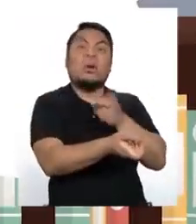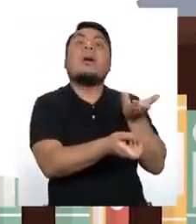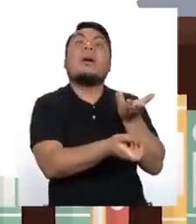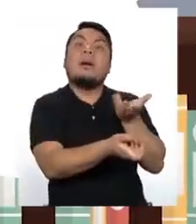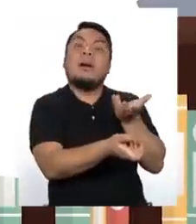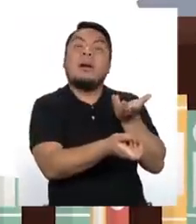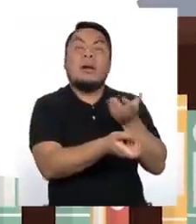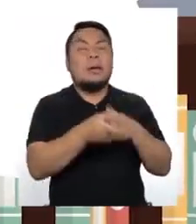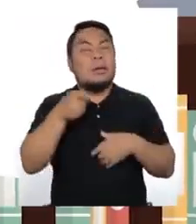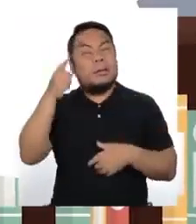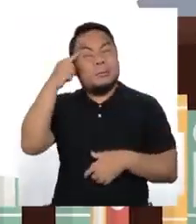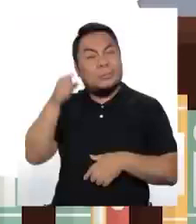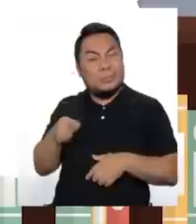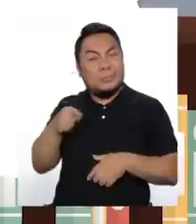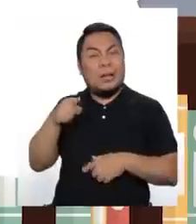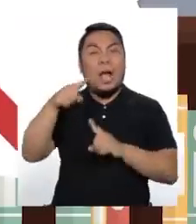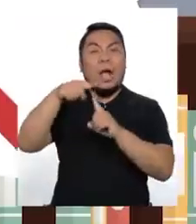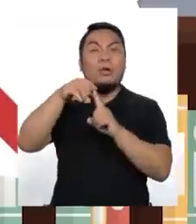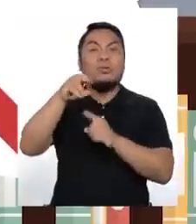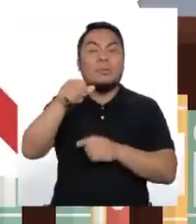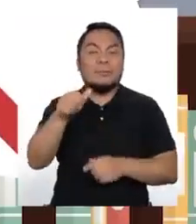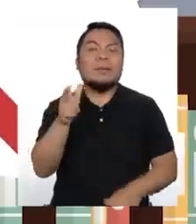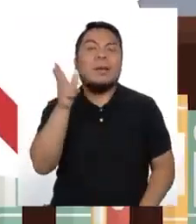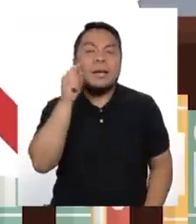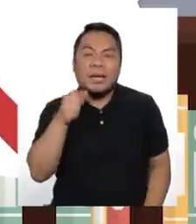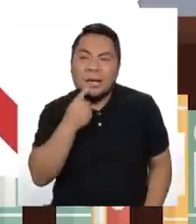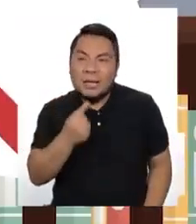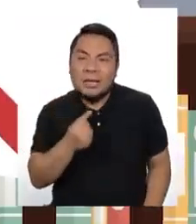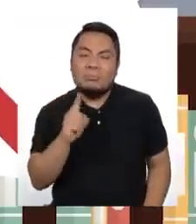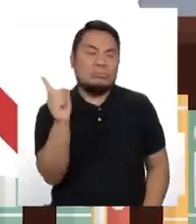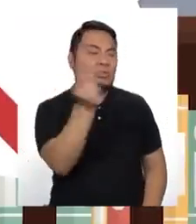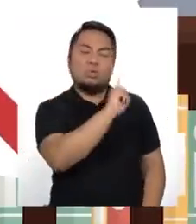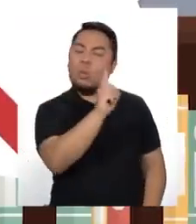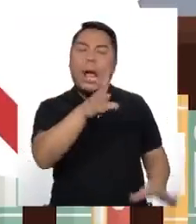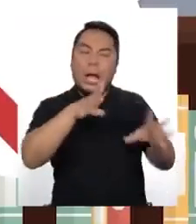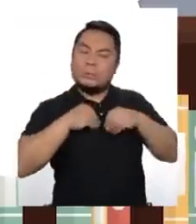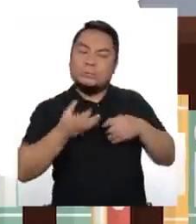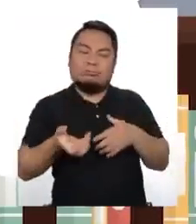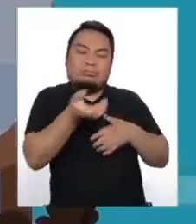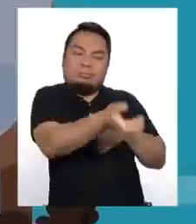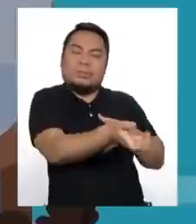Creo que Tomás nos ha escuchado, no ha aceptado el trato.